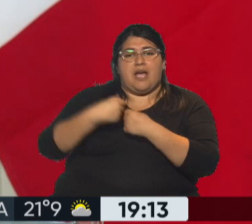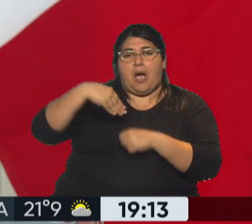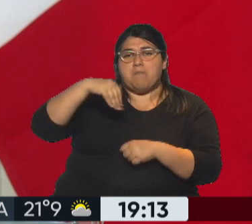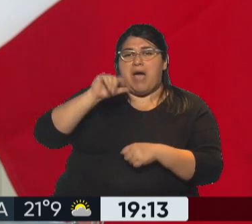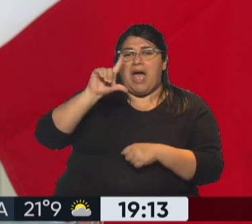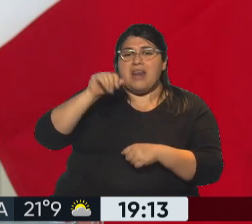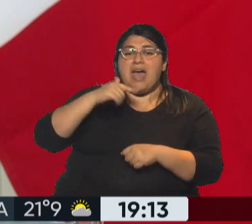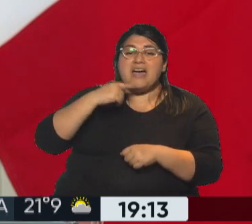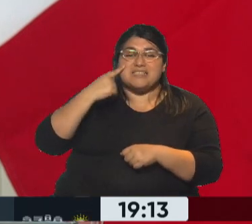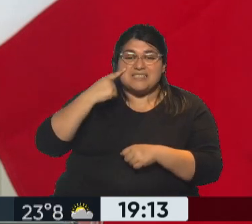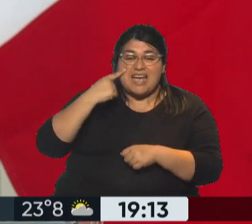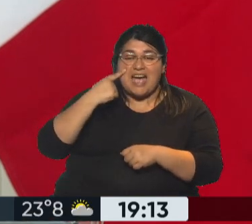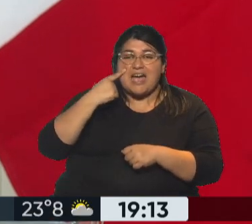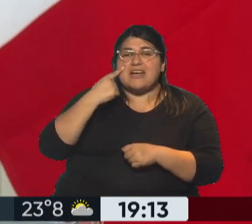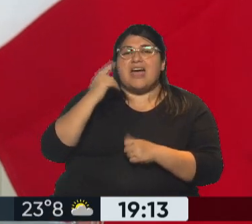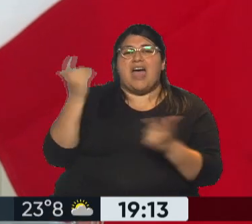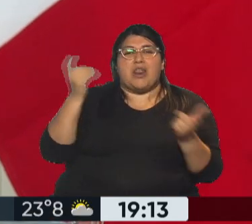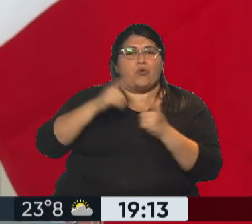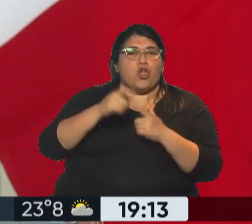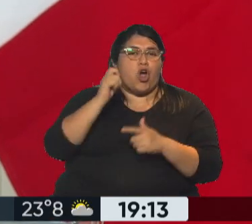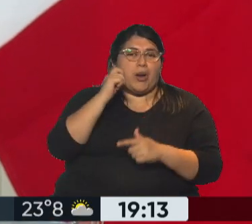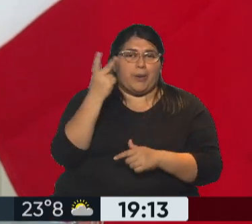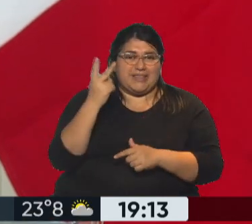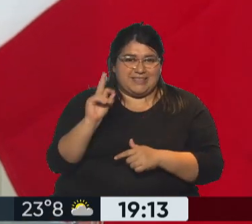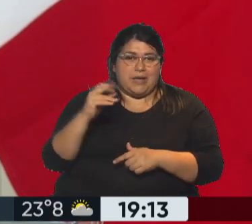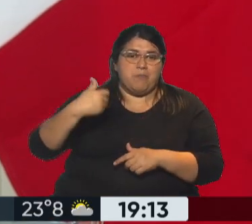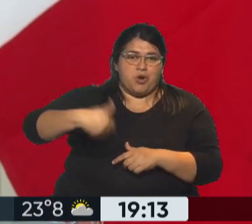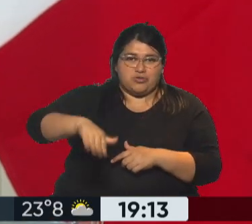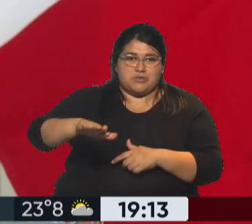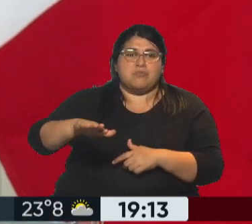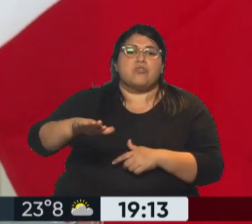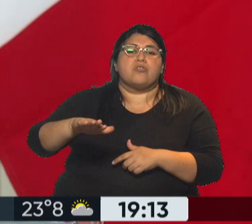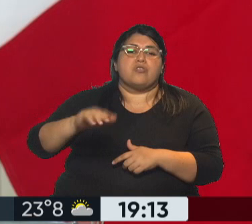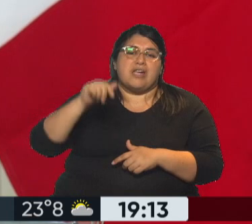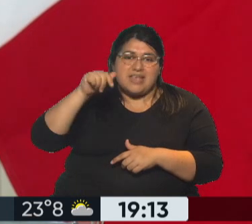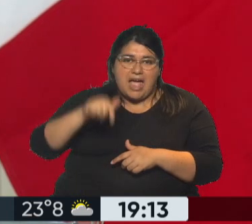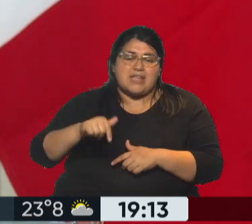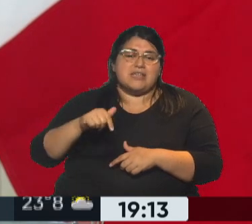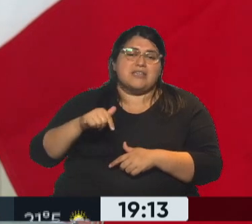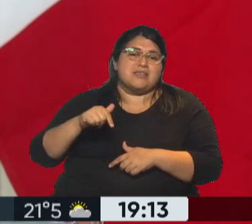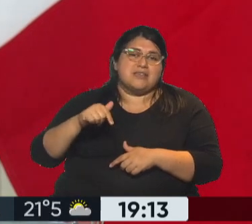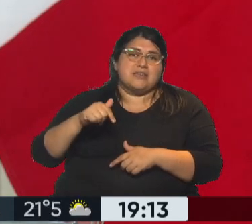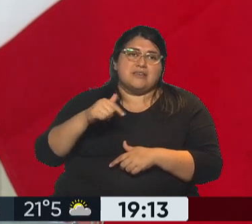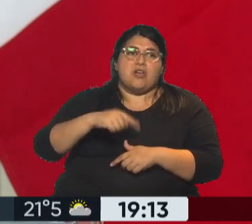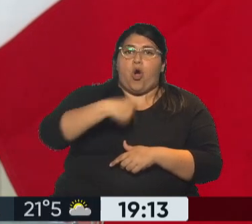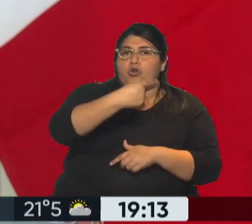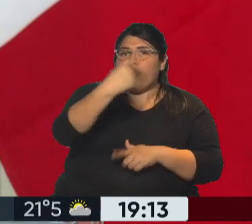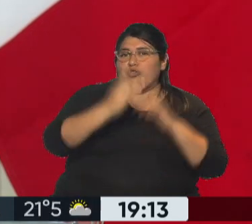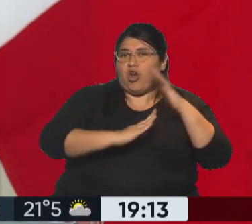Malasia, a la reunión del G20, ver de allí, seguir reuniéndonos con otros líderes